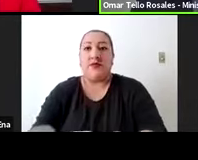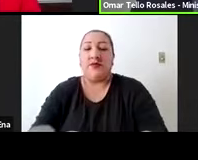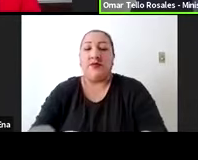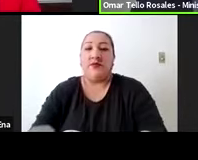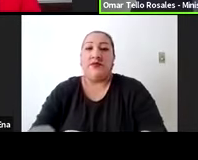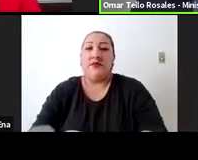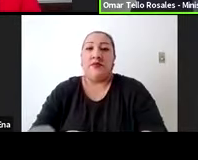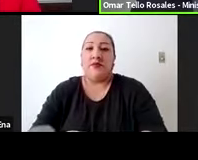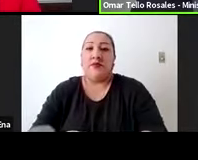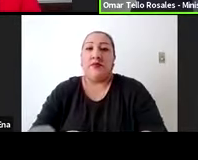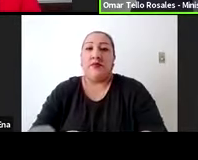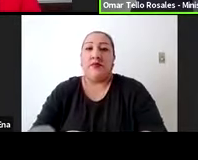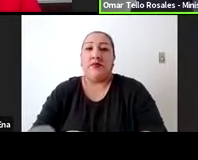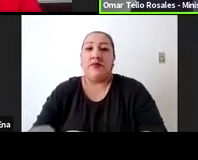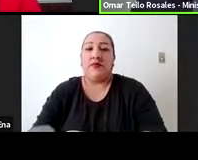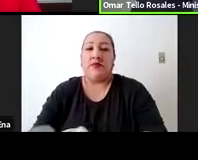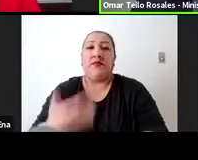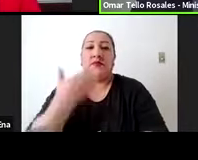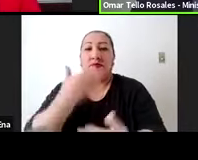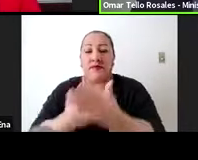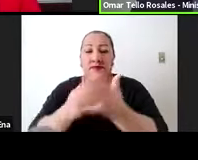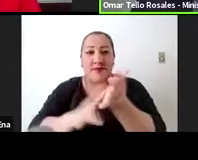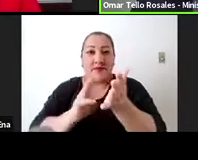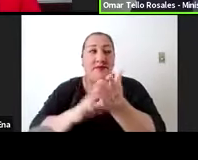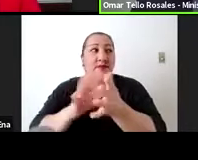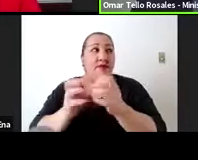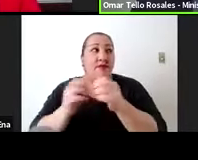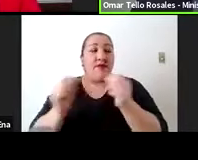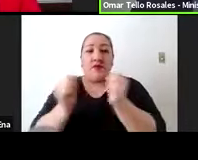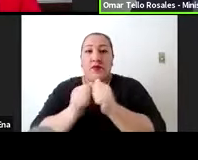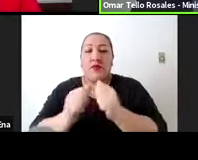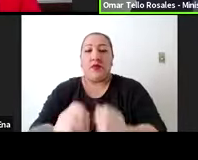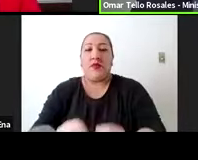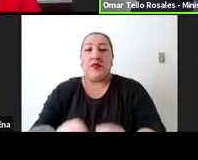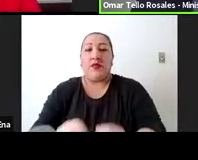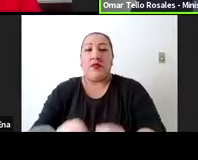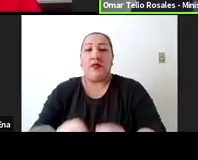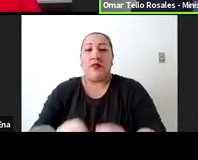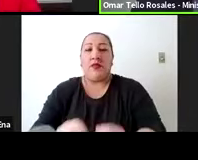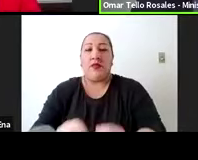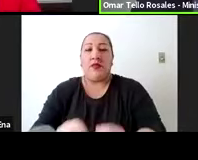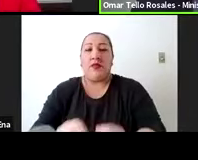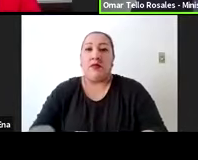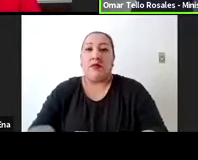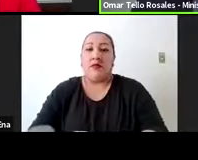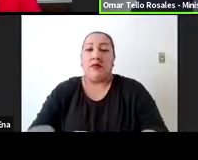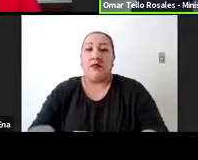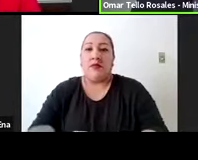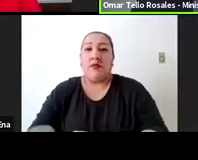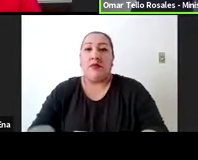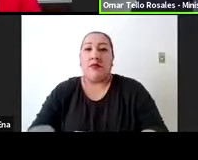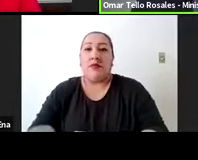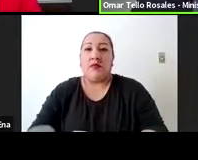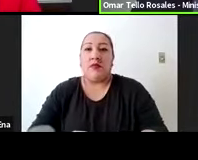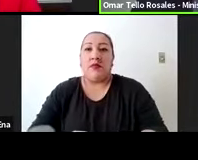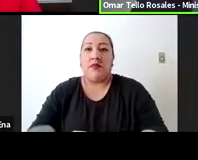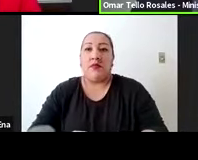representantes que se encuentran en estos momentos en este panel virtual. Para mí es una oportunidad de dirigirme a